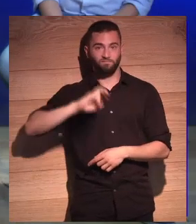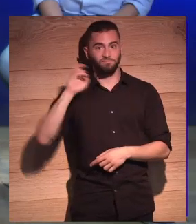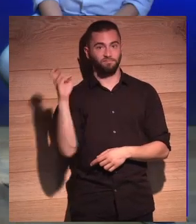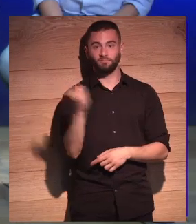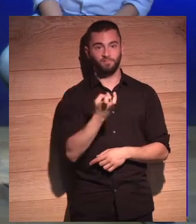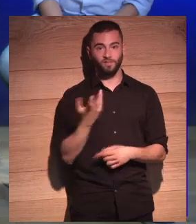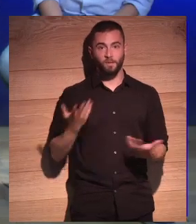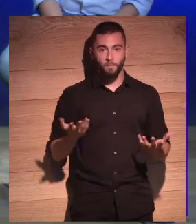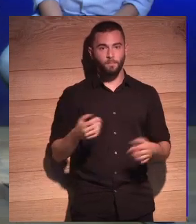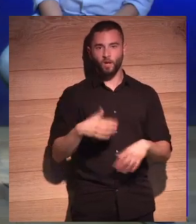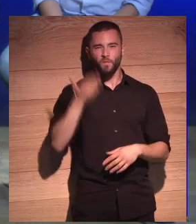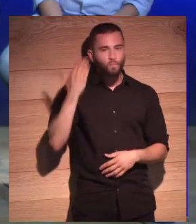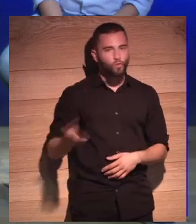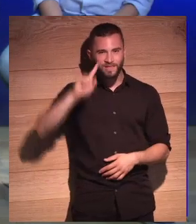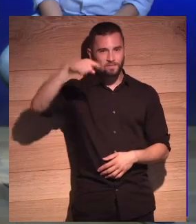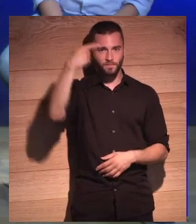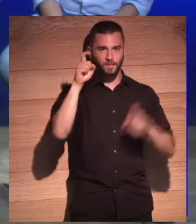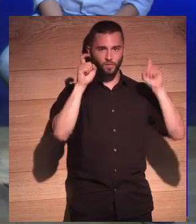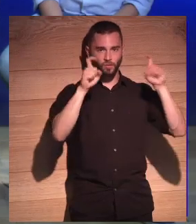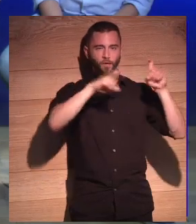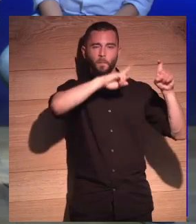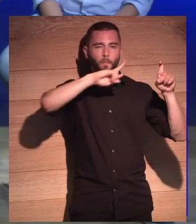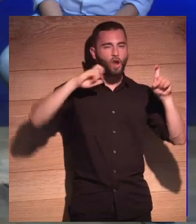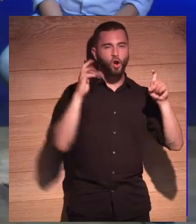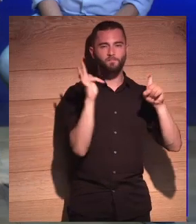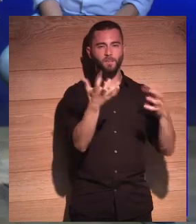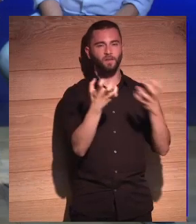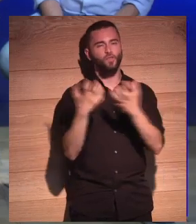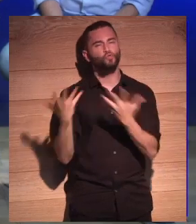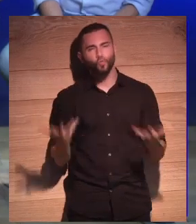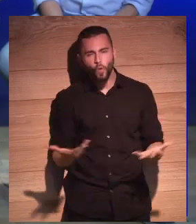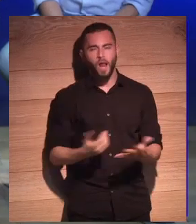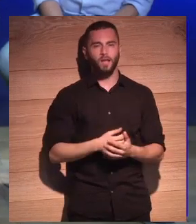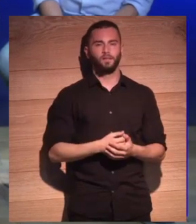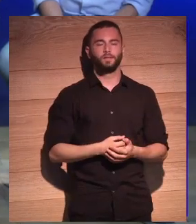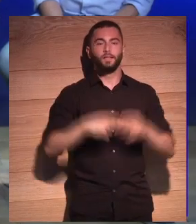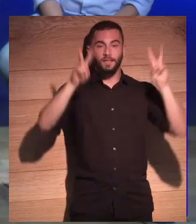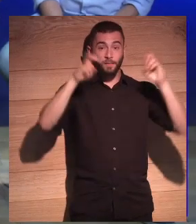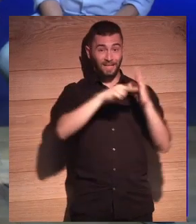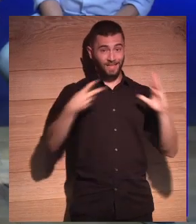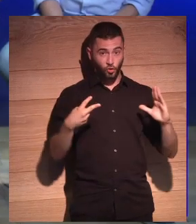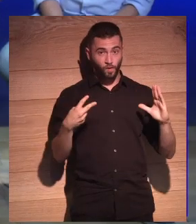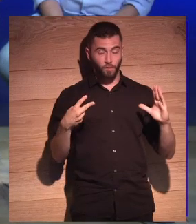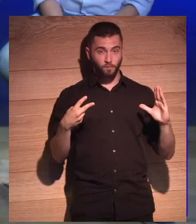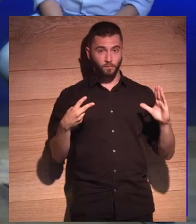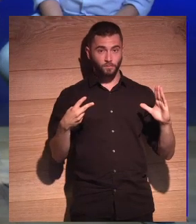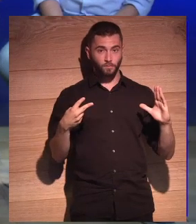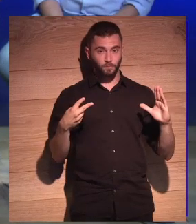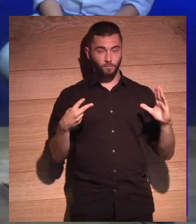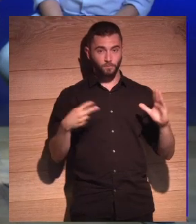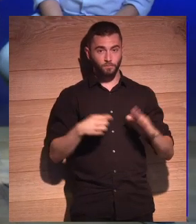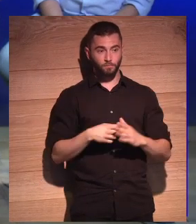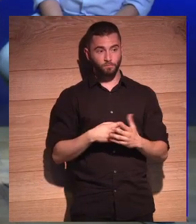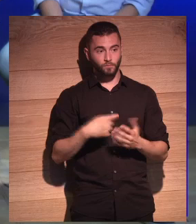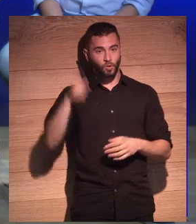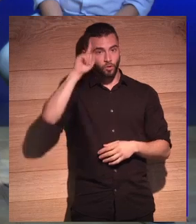fundamentalmente es educación y ver cuáles son los valores y los beneficios que vamos a tener. En el tema de la tecnología, no